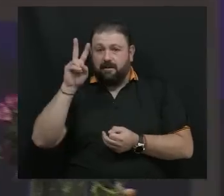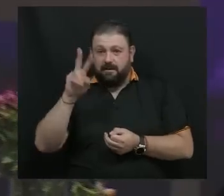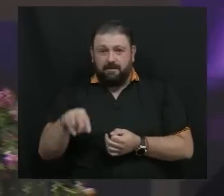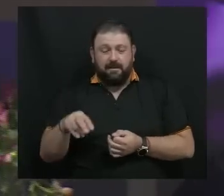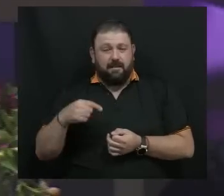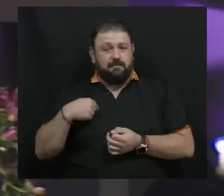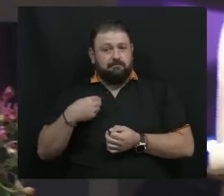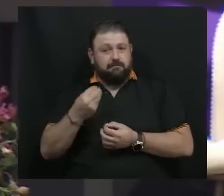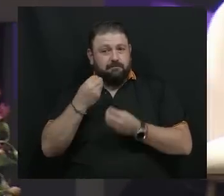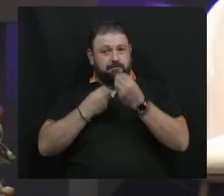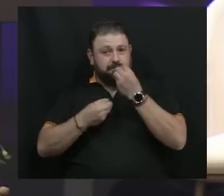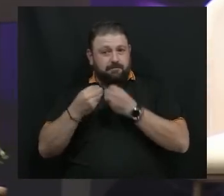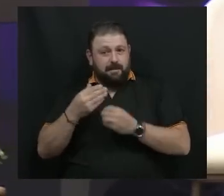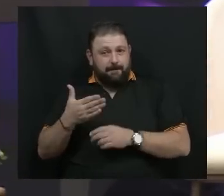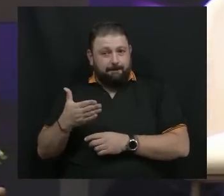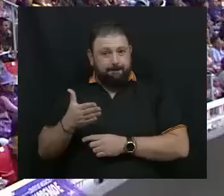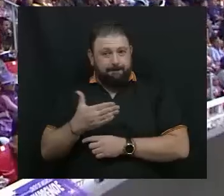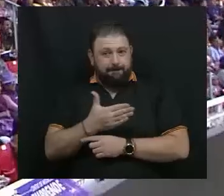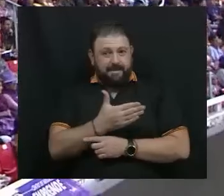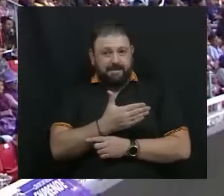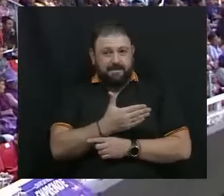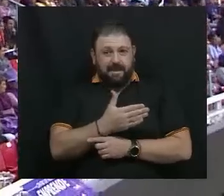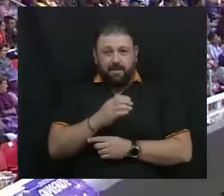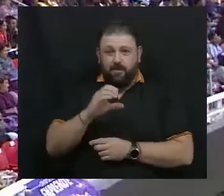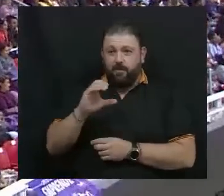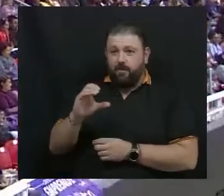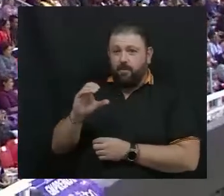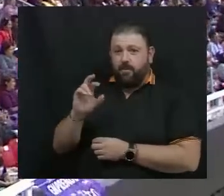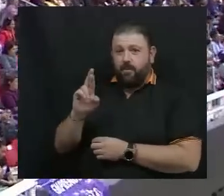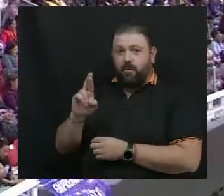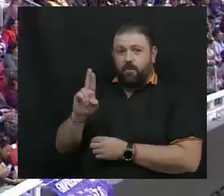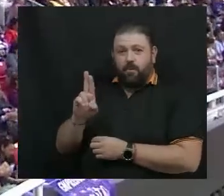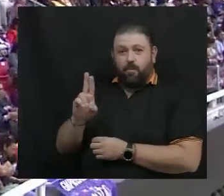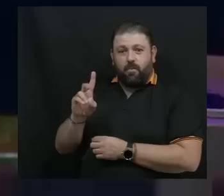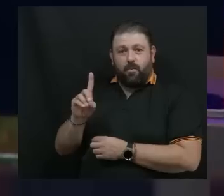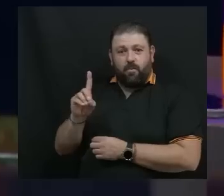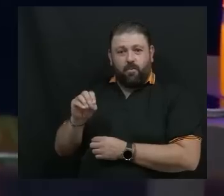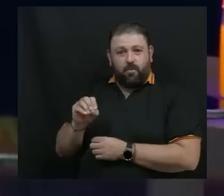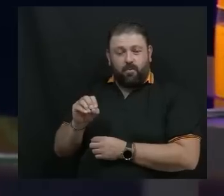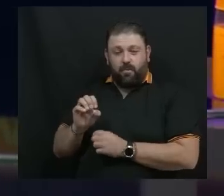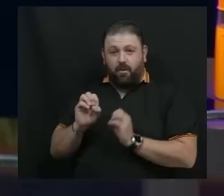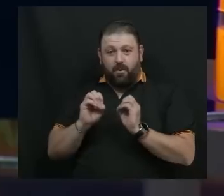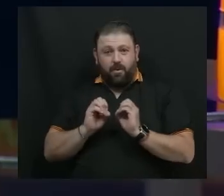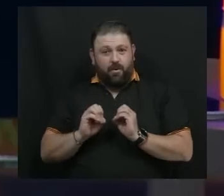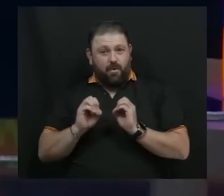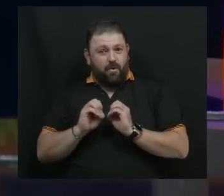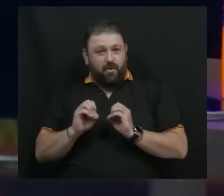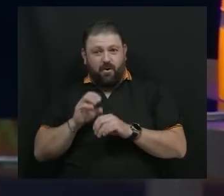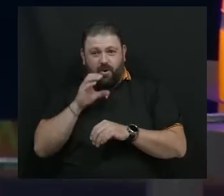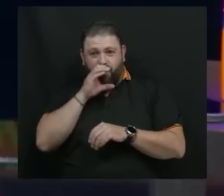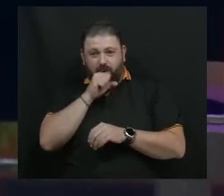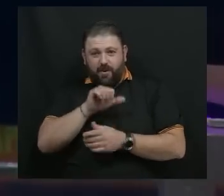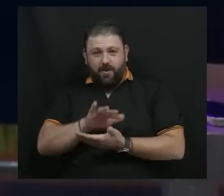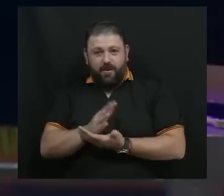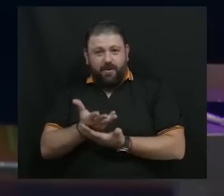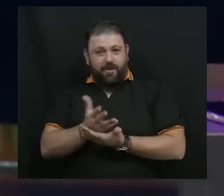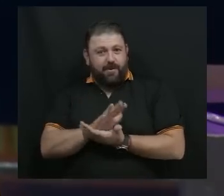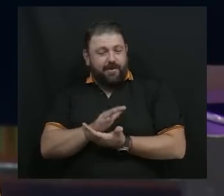días. Ya soy un máster en pescado crudo, amigos. Pero bueno, delicioso, espectacular la